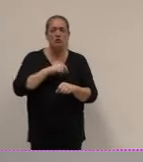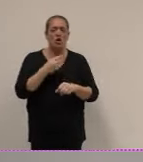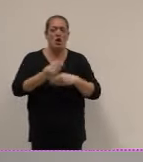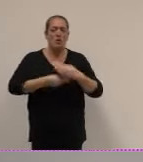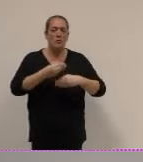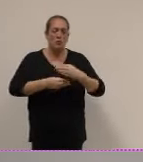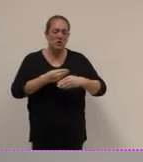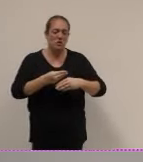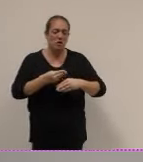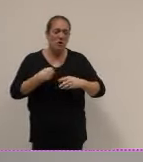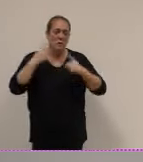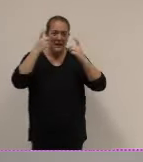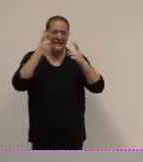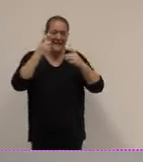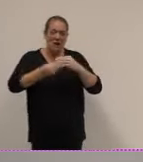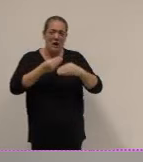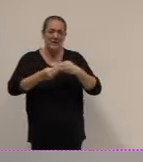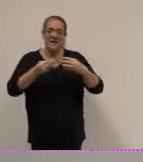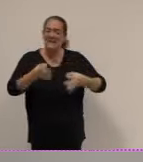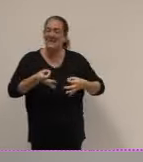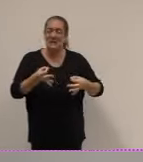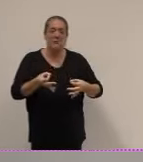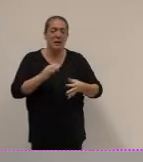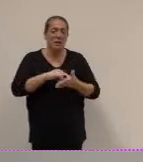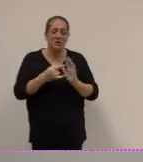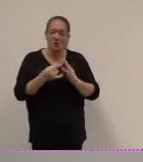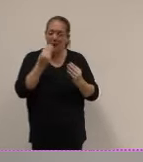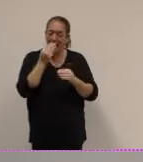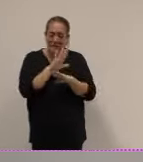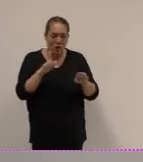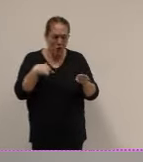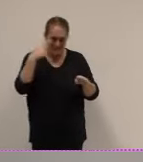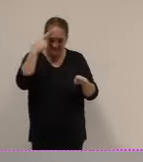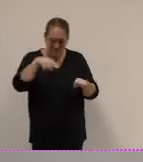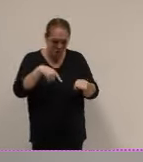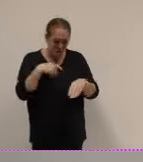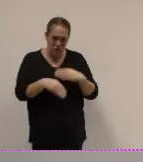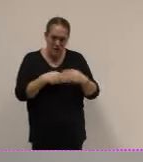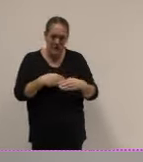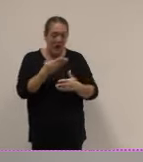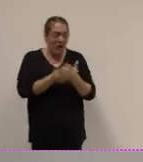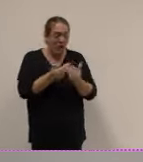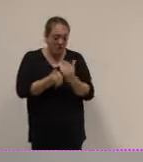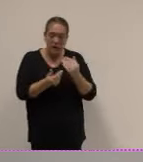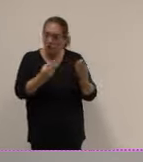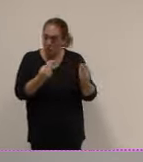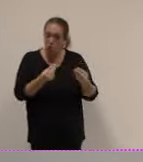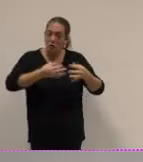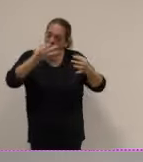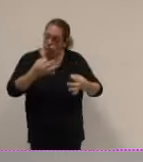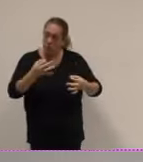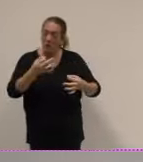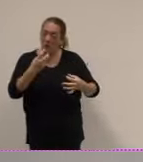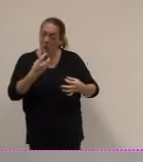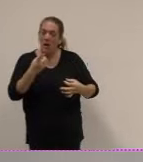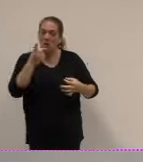o creo que lo hemos intentado hacer siempre de la mejor manera que hemos sabido, con muchos errores y muchos aciertos también.